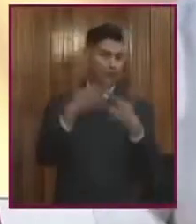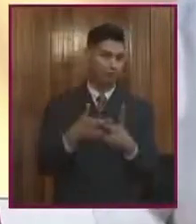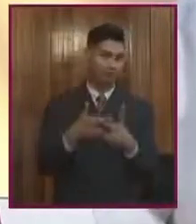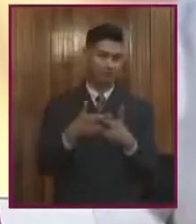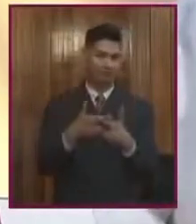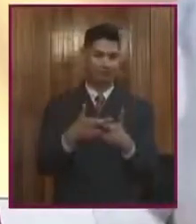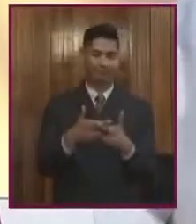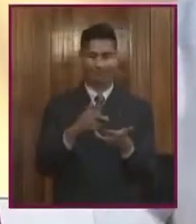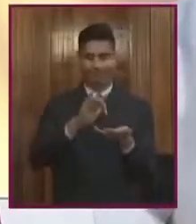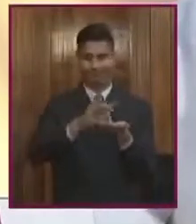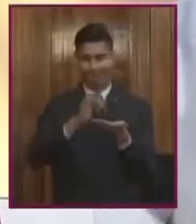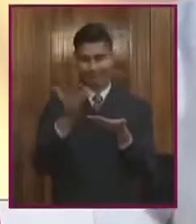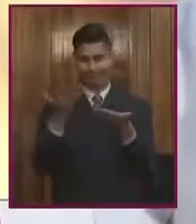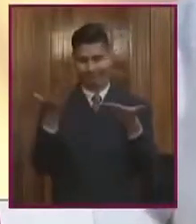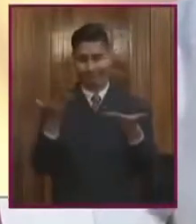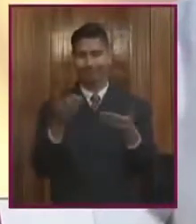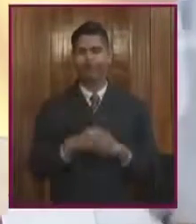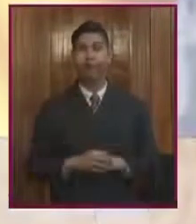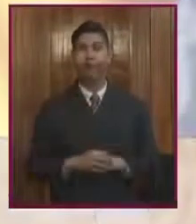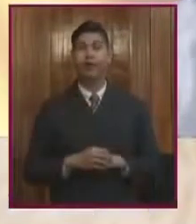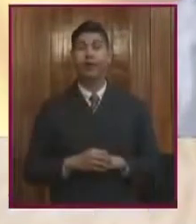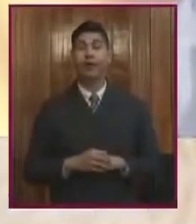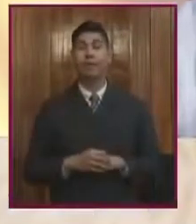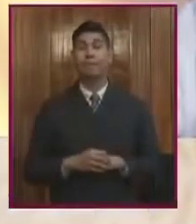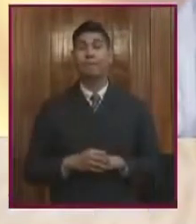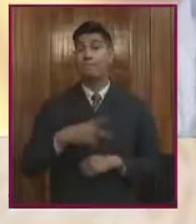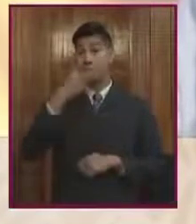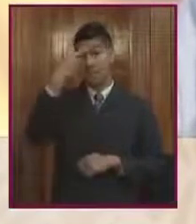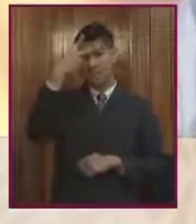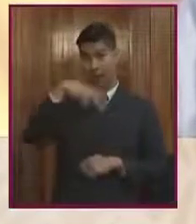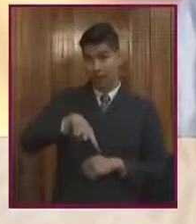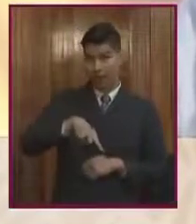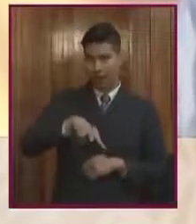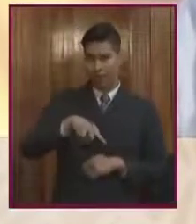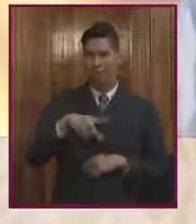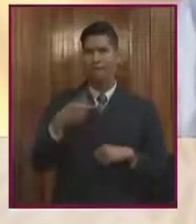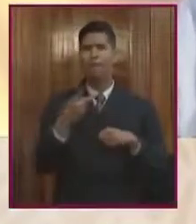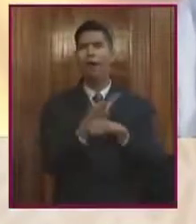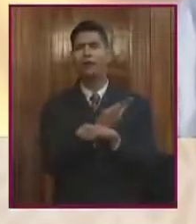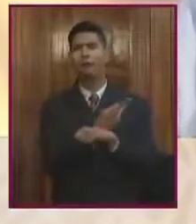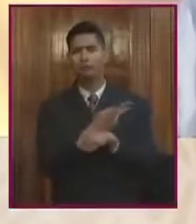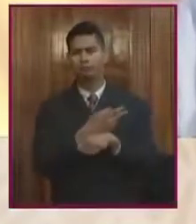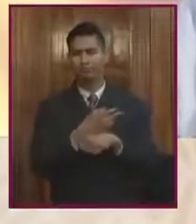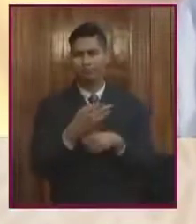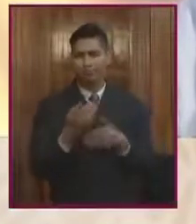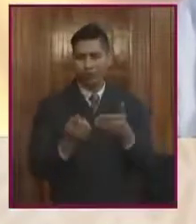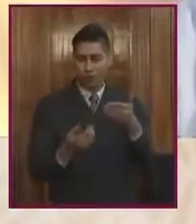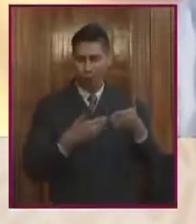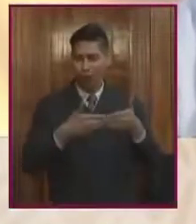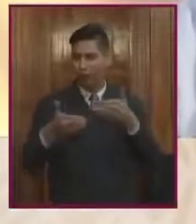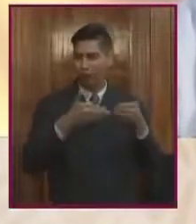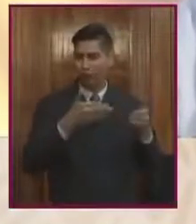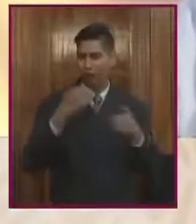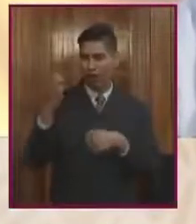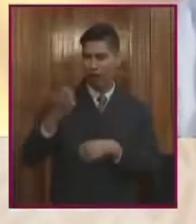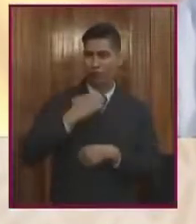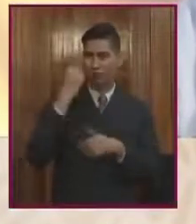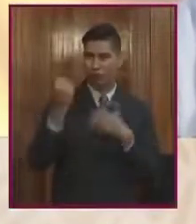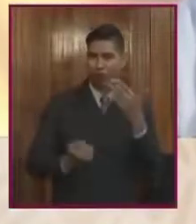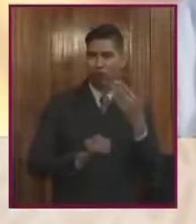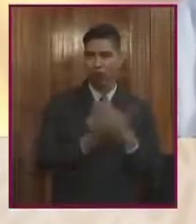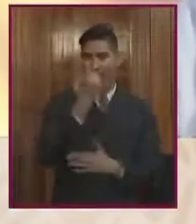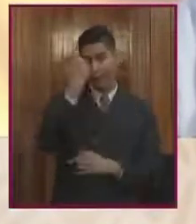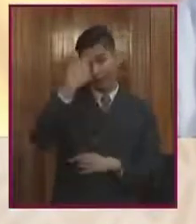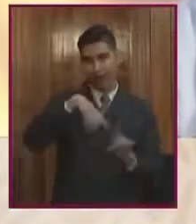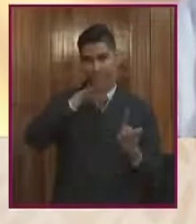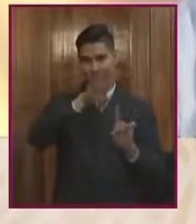reunión. La nueva escuela mexicana, retos y riesgos del marco curricular para la educación